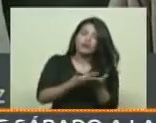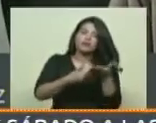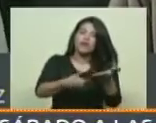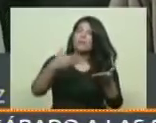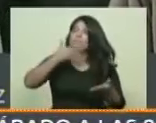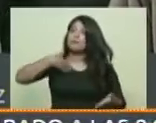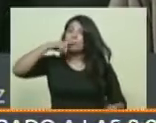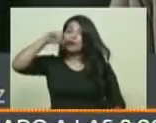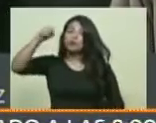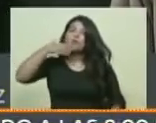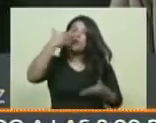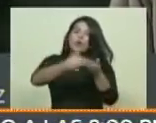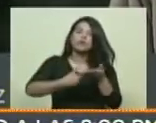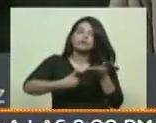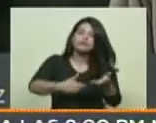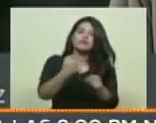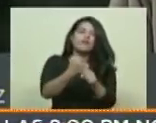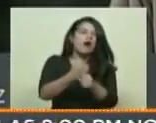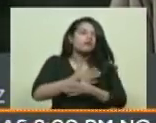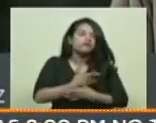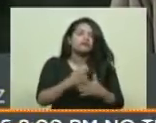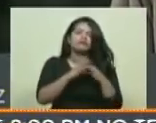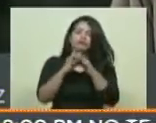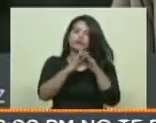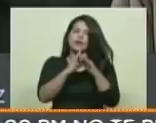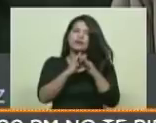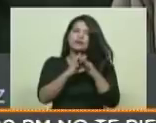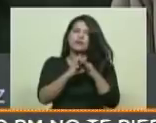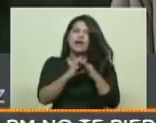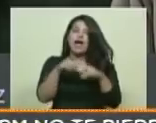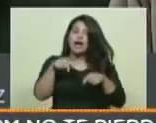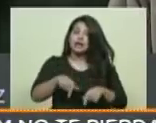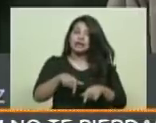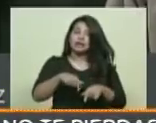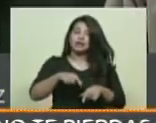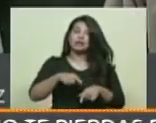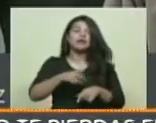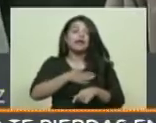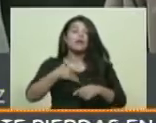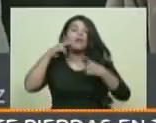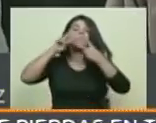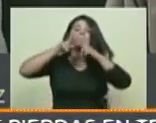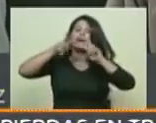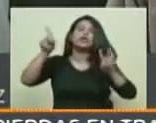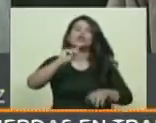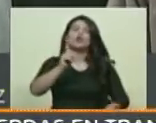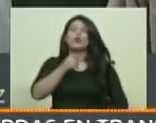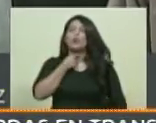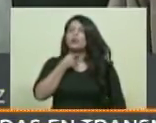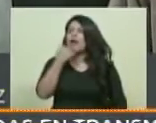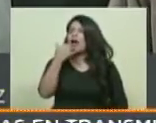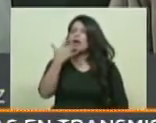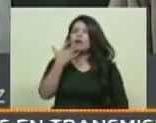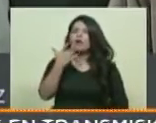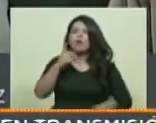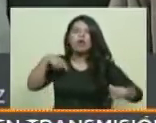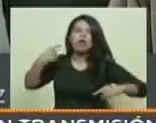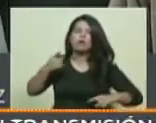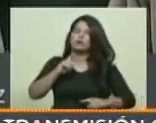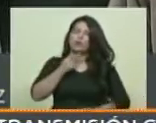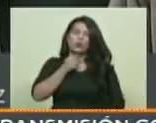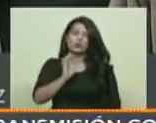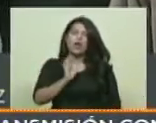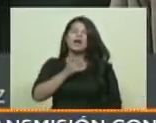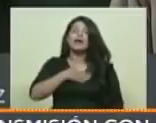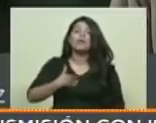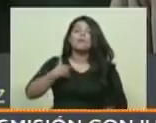presidente de la República en la Comisión para la Verdad. Es un instrumento para la paz, no es un instrumento para la revancha, es un instrumento para